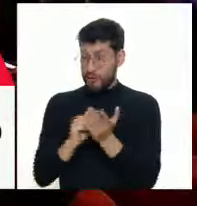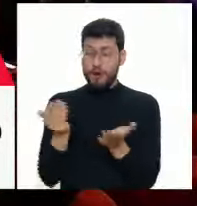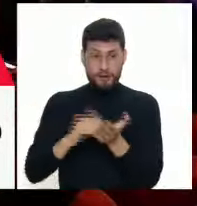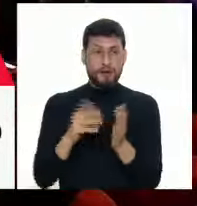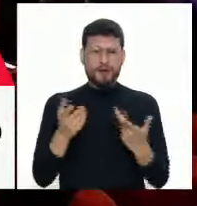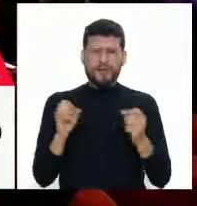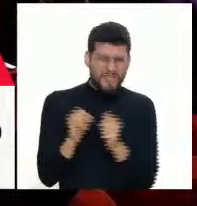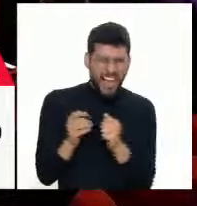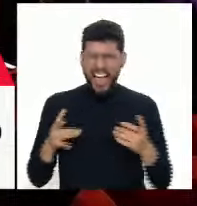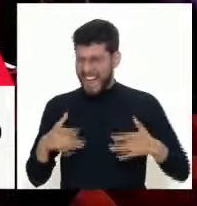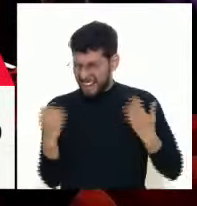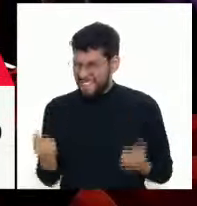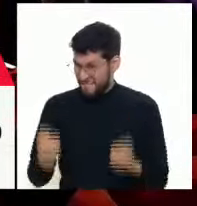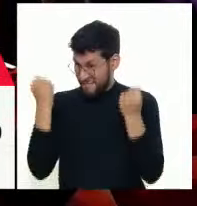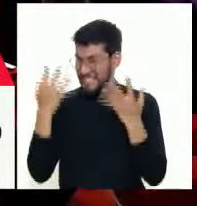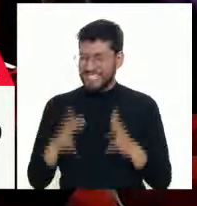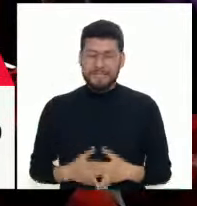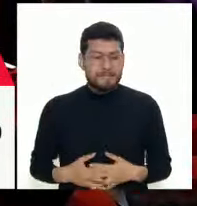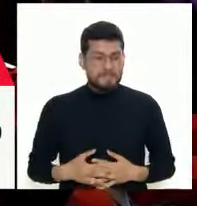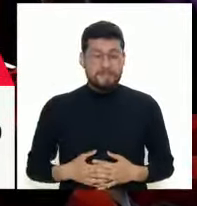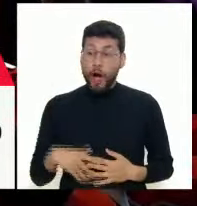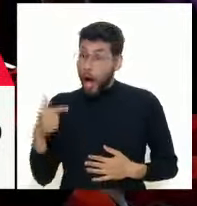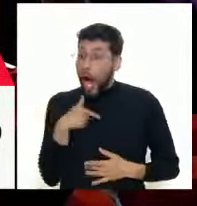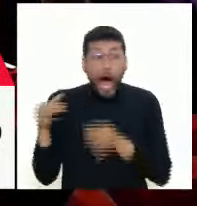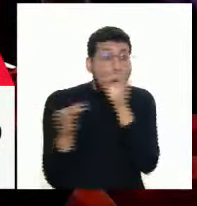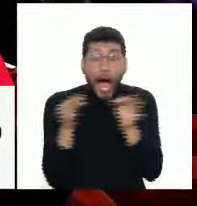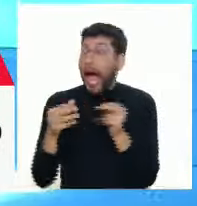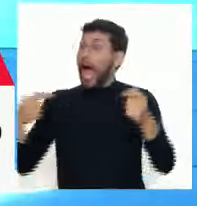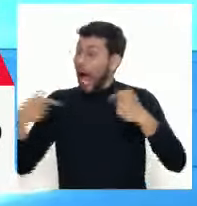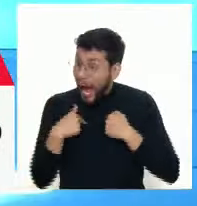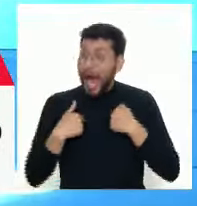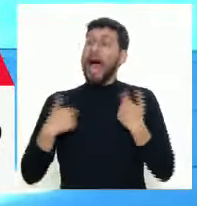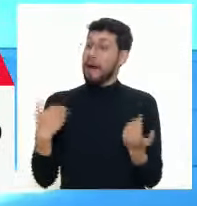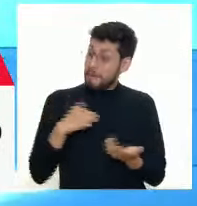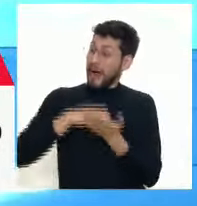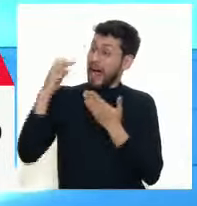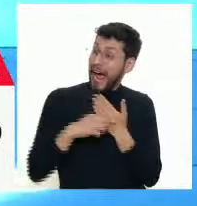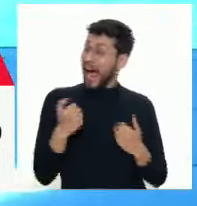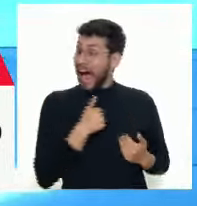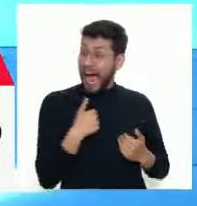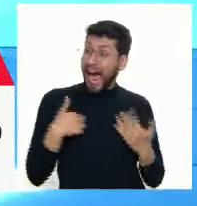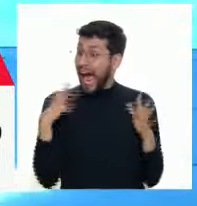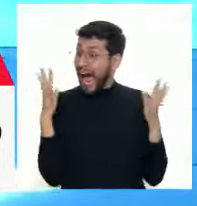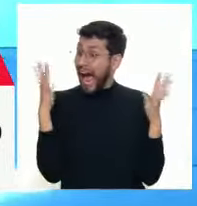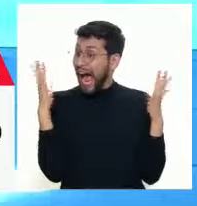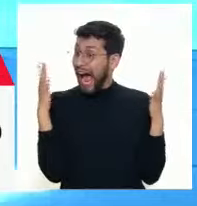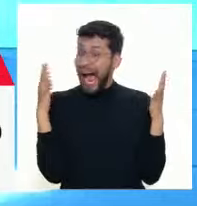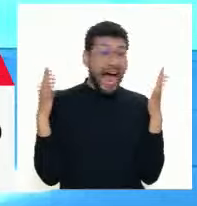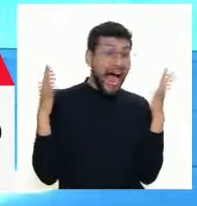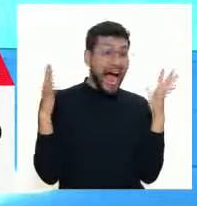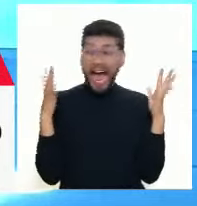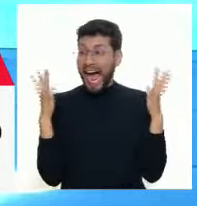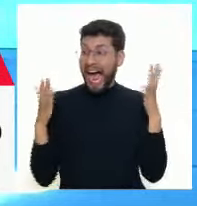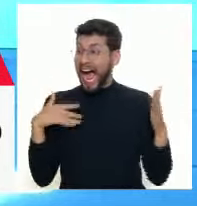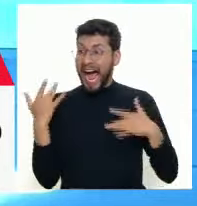Lo hacemos otra vez con un poquito más de energía. Les cuento que yo también voy a tener mi propio programa.